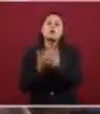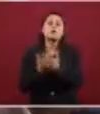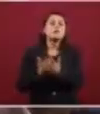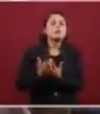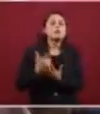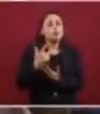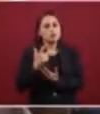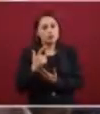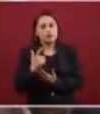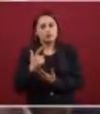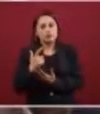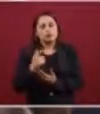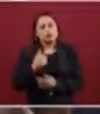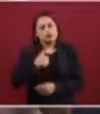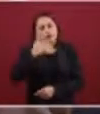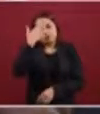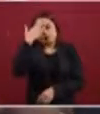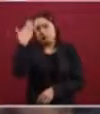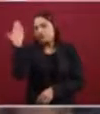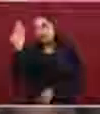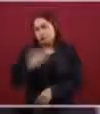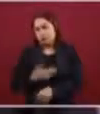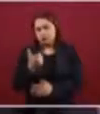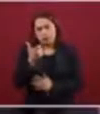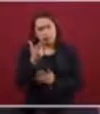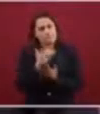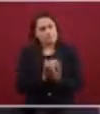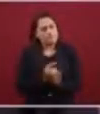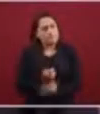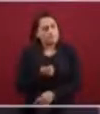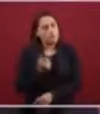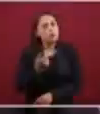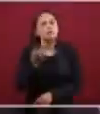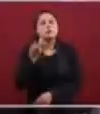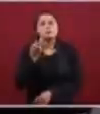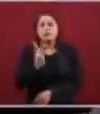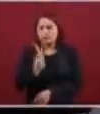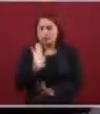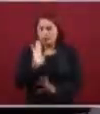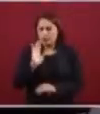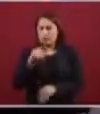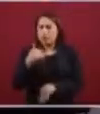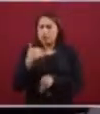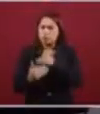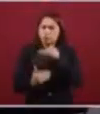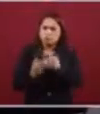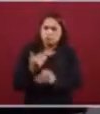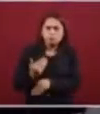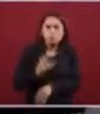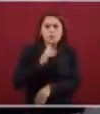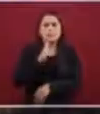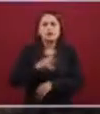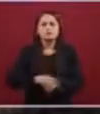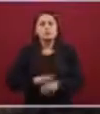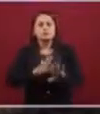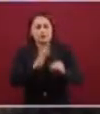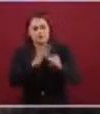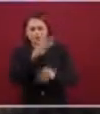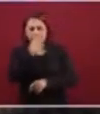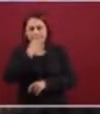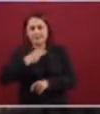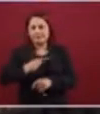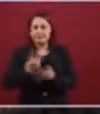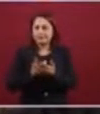salarios sean tan bajos. También queremos ayudar en eso. Ahorita que mencionan los salarios, entre las manifestaciones de los compañeros de